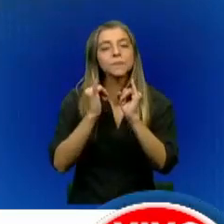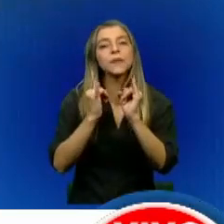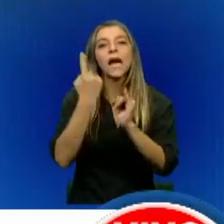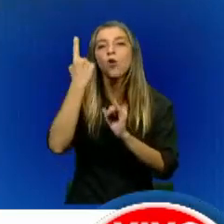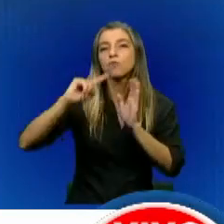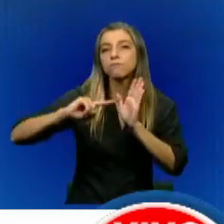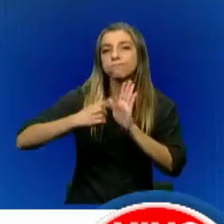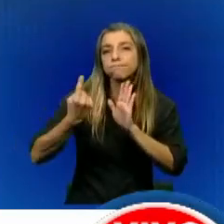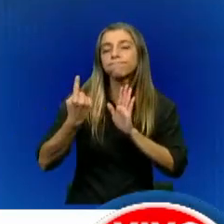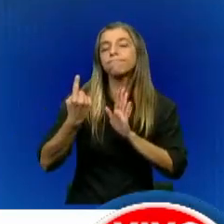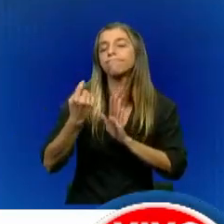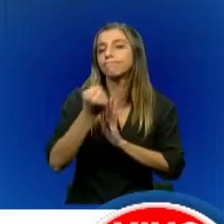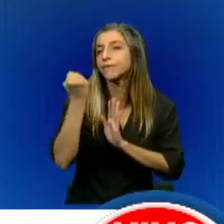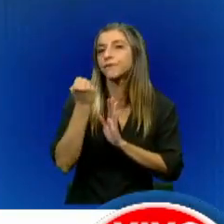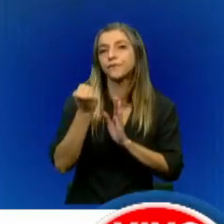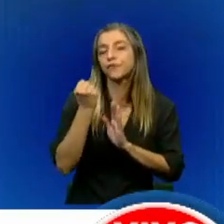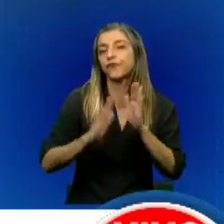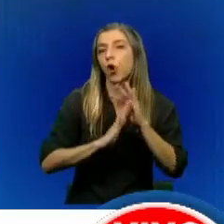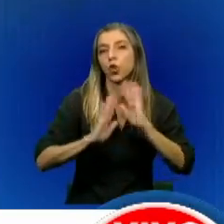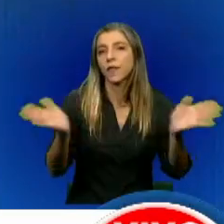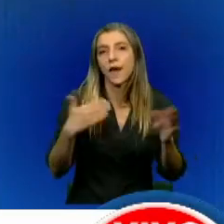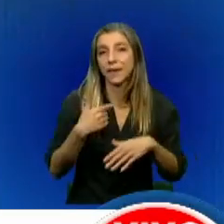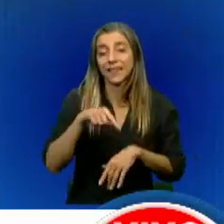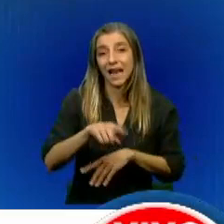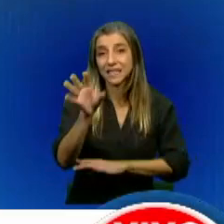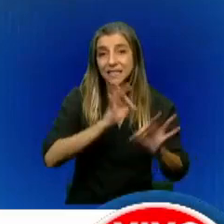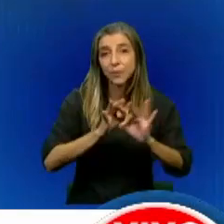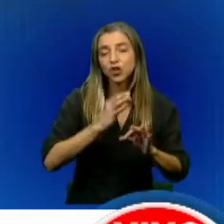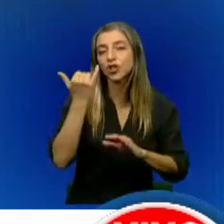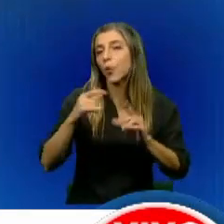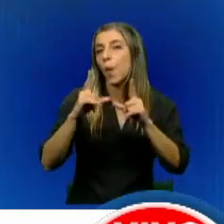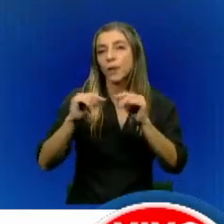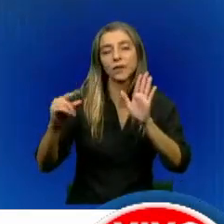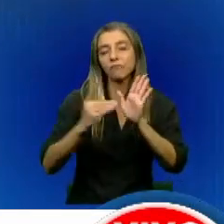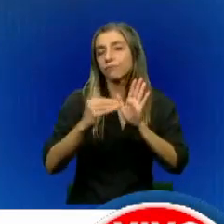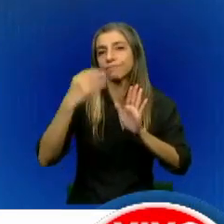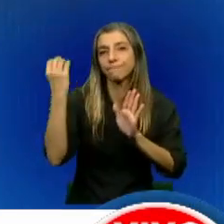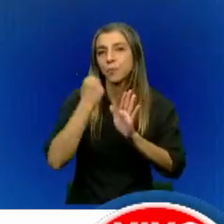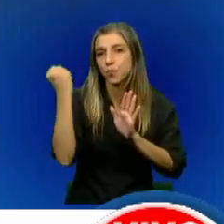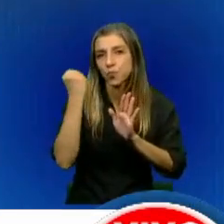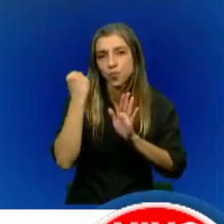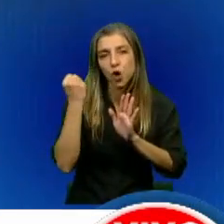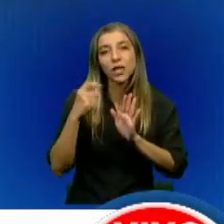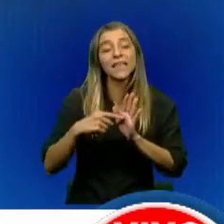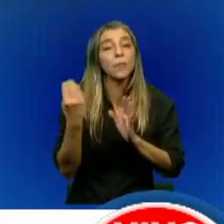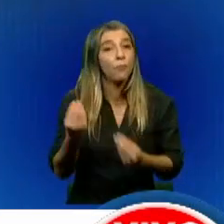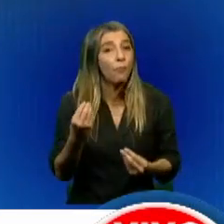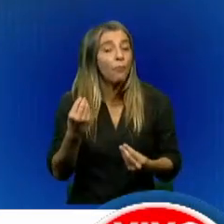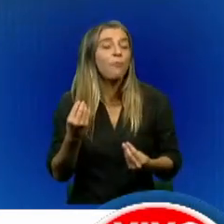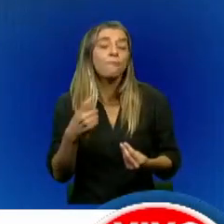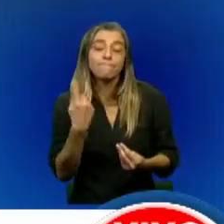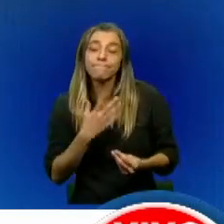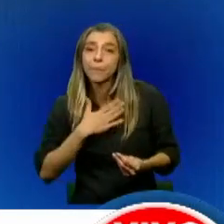cláusula de este proyecto de ley que vamos a votar. ¿Y saben por qué? Porque esta cláusula para nosotros es